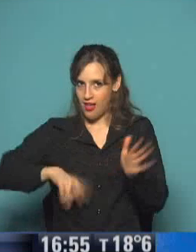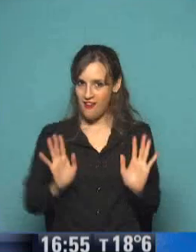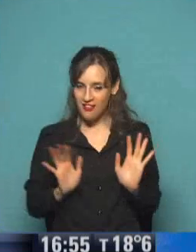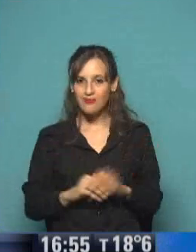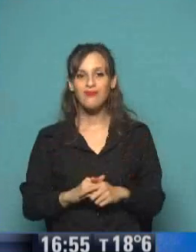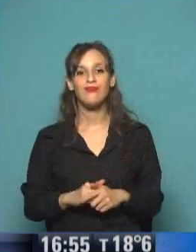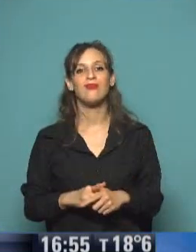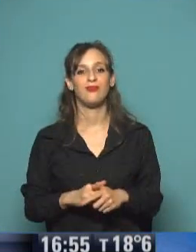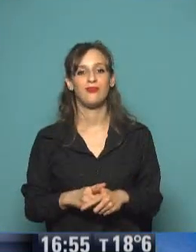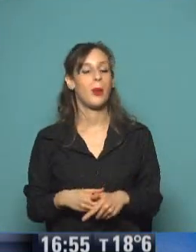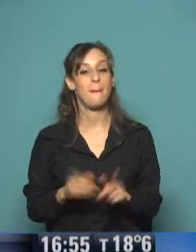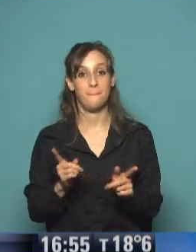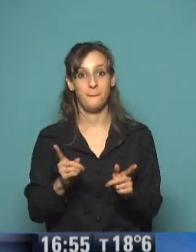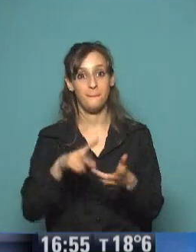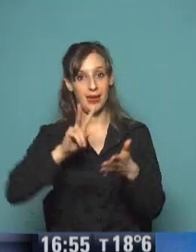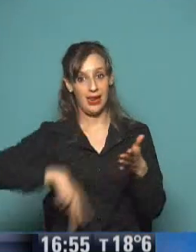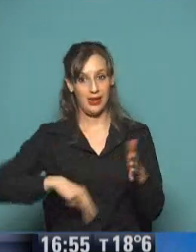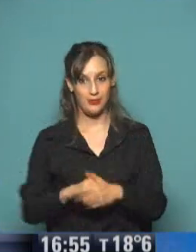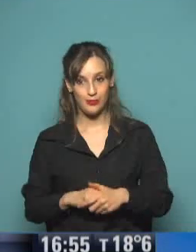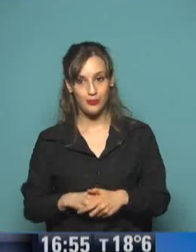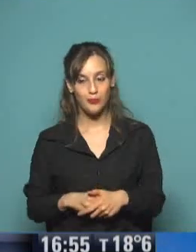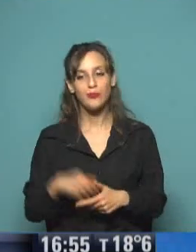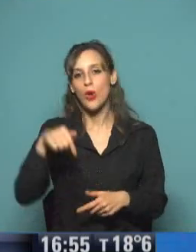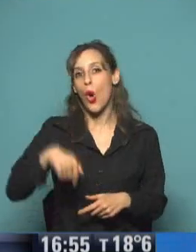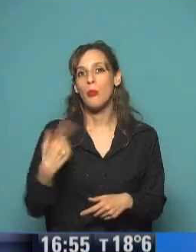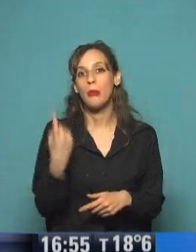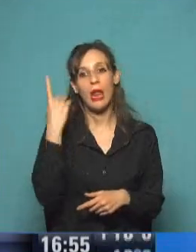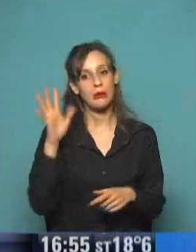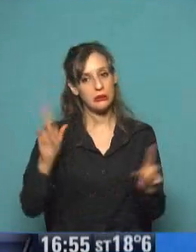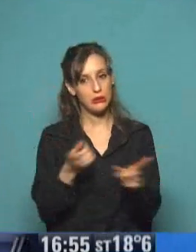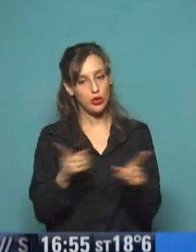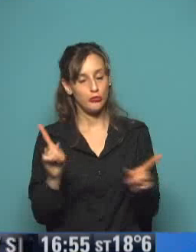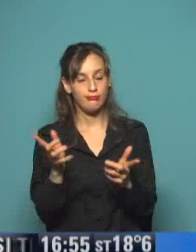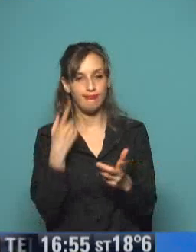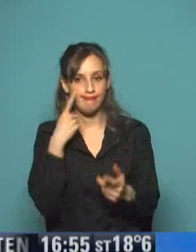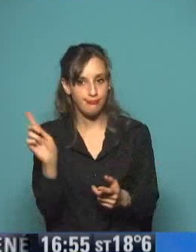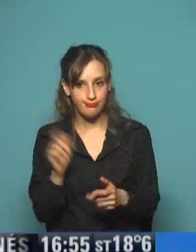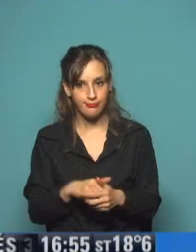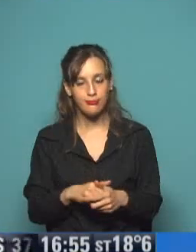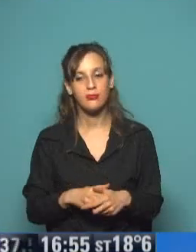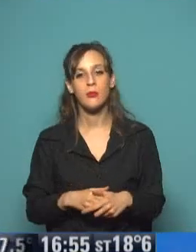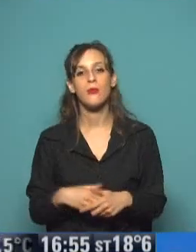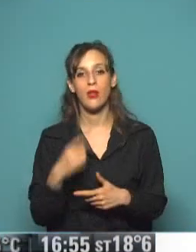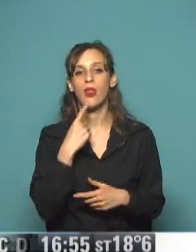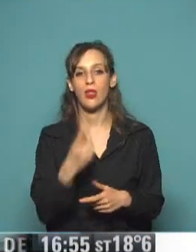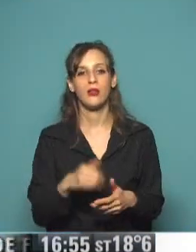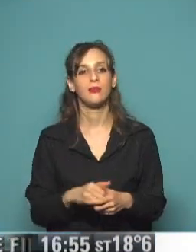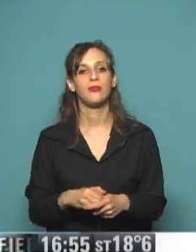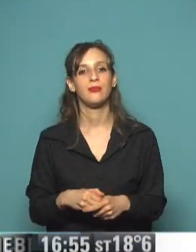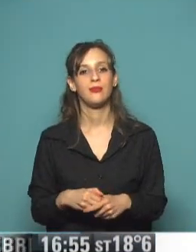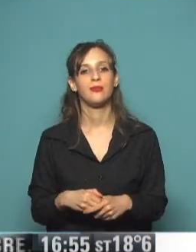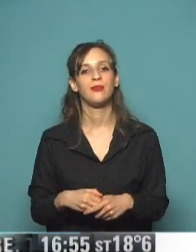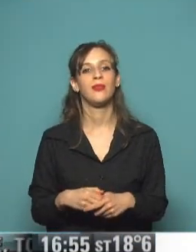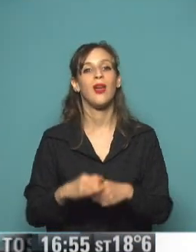con la chacarera de los gatos. Honestamente, claro. La escuchamos por primera vez hoy, ¿eh? Así que si nos sale más o menos, sepan disculparnos. Dice, ir por el